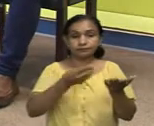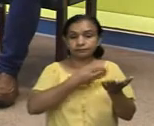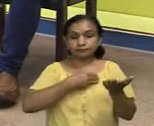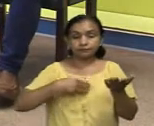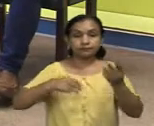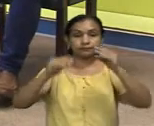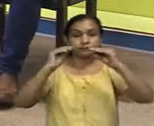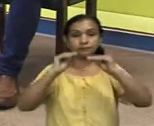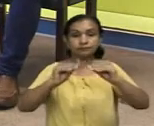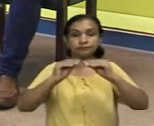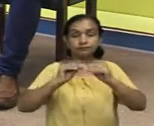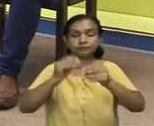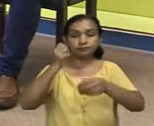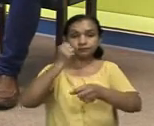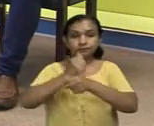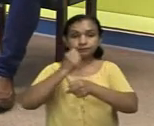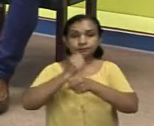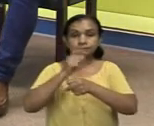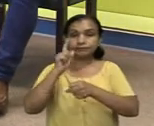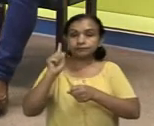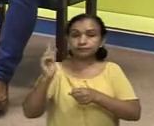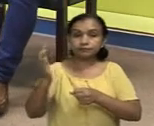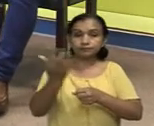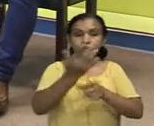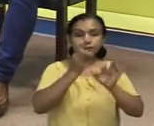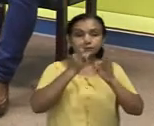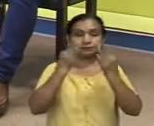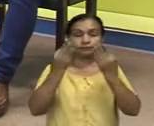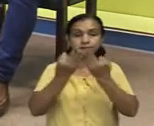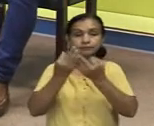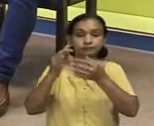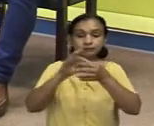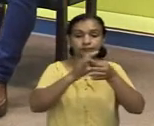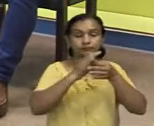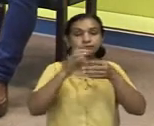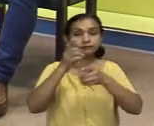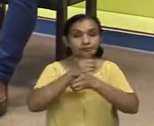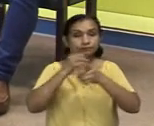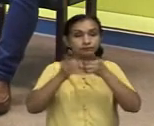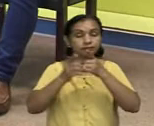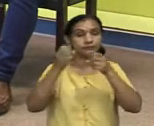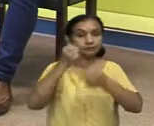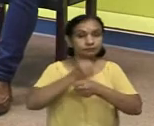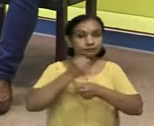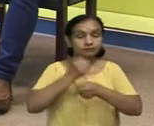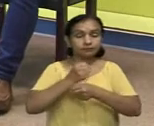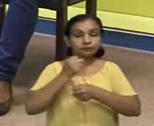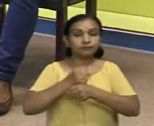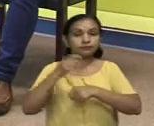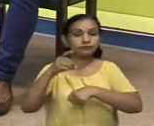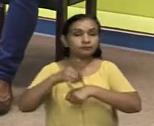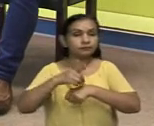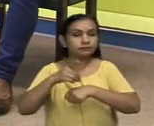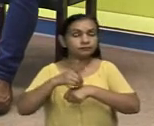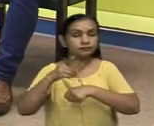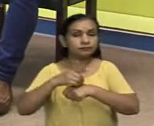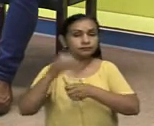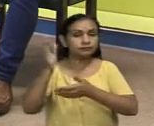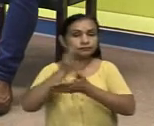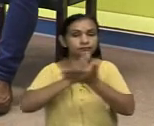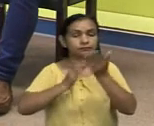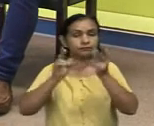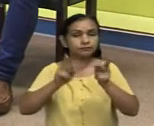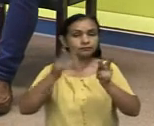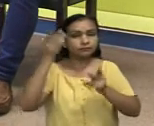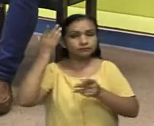Educación. Es un trabajo de toda la familia, sí, de la comunidad. Ahora, doctor, ¿qué pasa cuando, y hay gente que dice, por